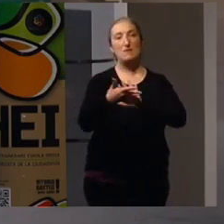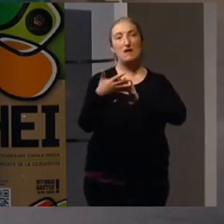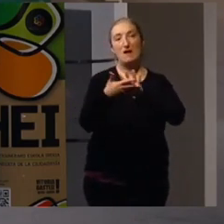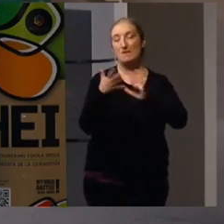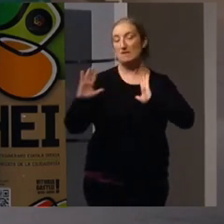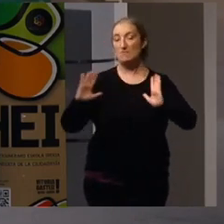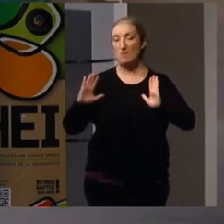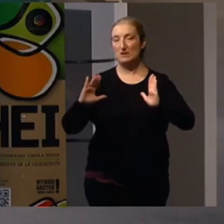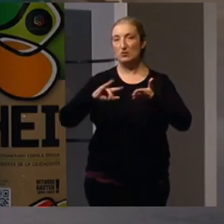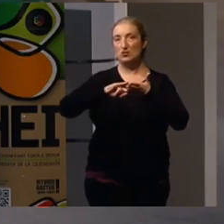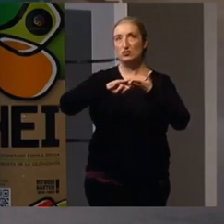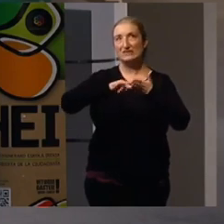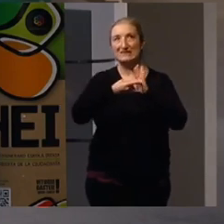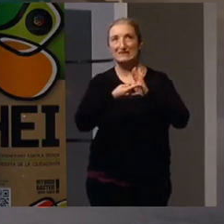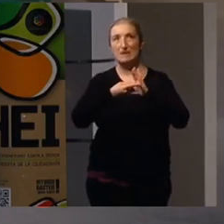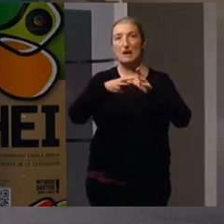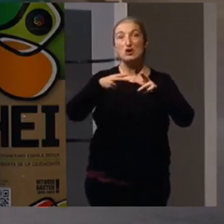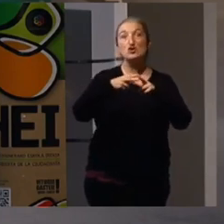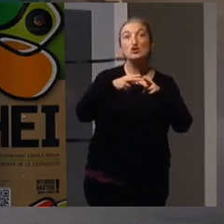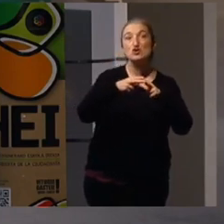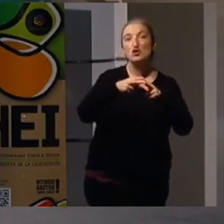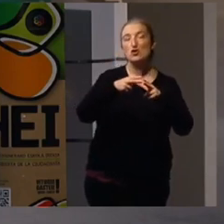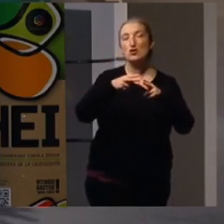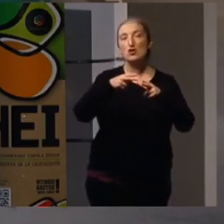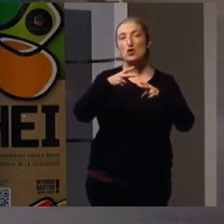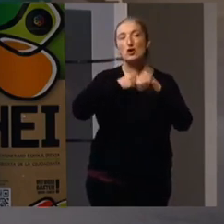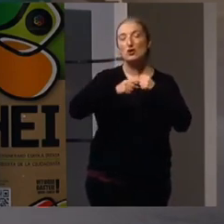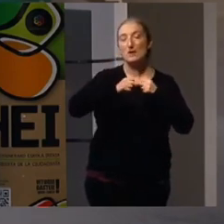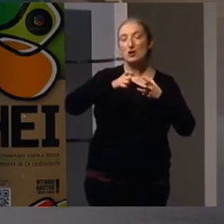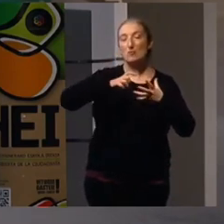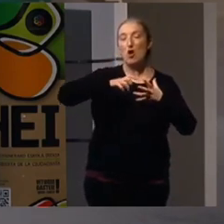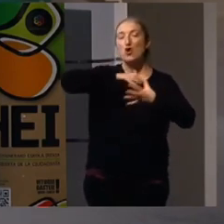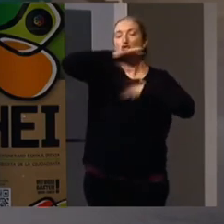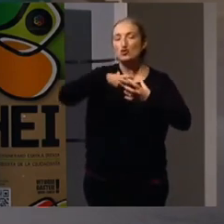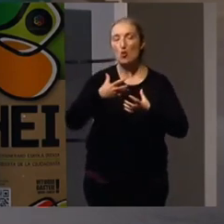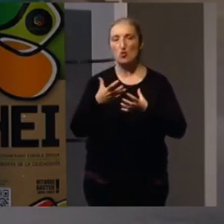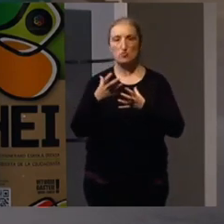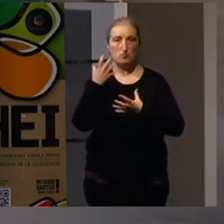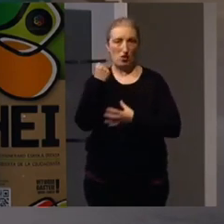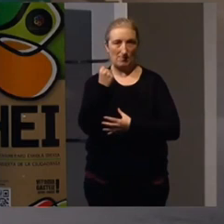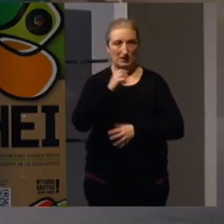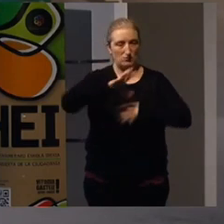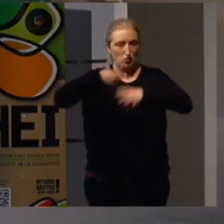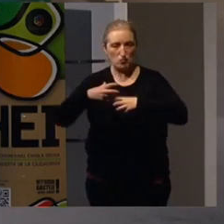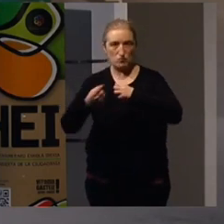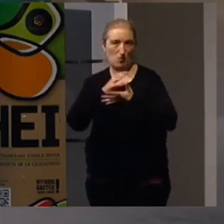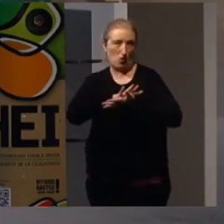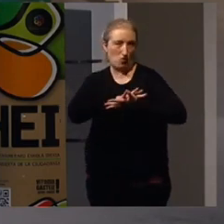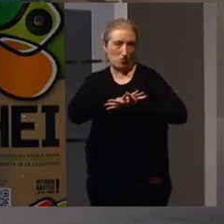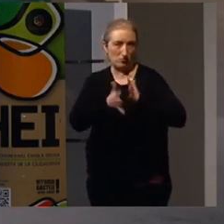hablar del momento, ¿no? Y el sistema socioeconómico actual como de turbocapitalismo, ¿no? Que es el capitalismo de las últimas décadas, pero acelerado y en su formato